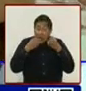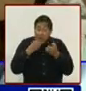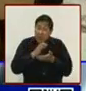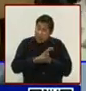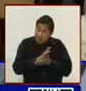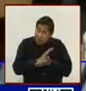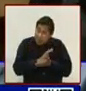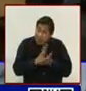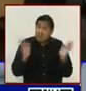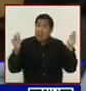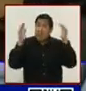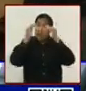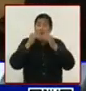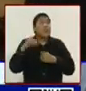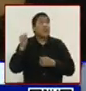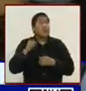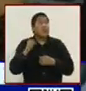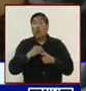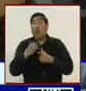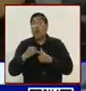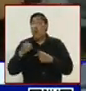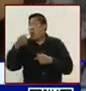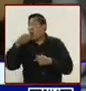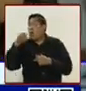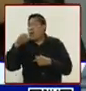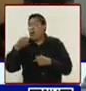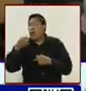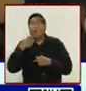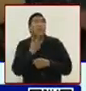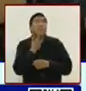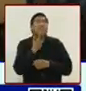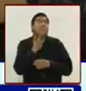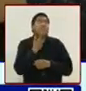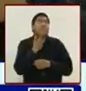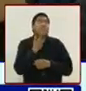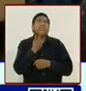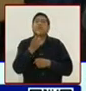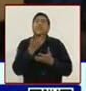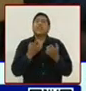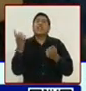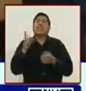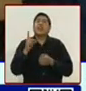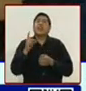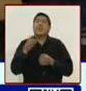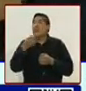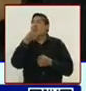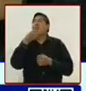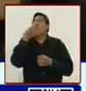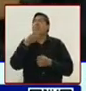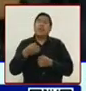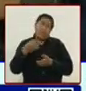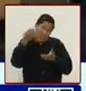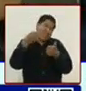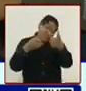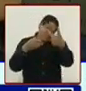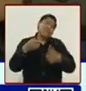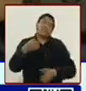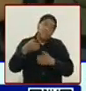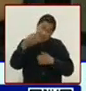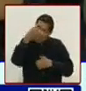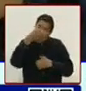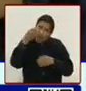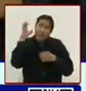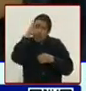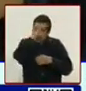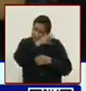busques. ¿Qué quieren? Anticucho. ¿Me voy a plato paseño o me voy a lápiz? A ver, ¿qué quiere Denise acá? Api. Está bien, api.